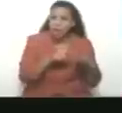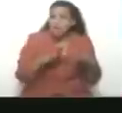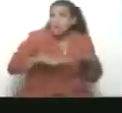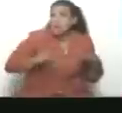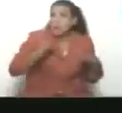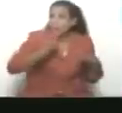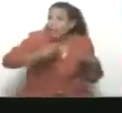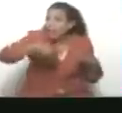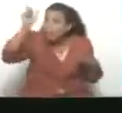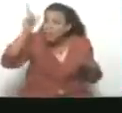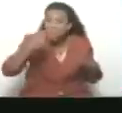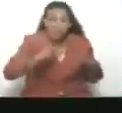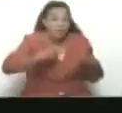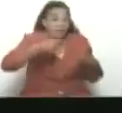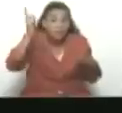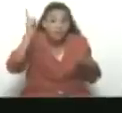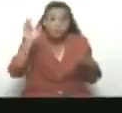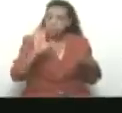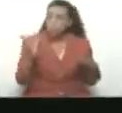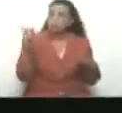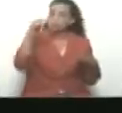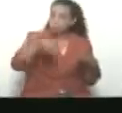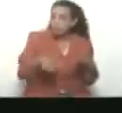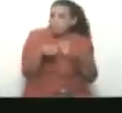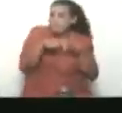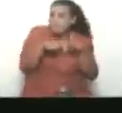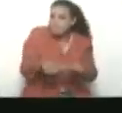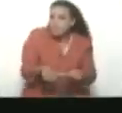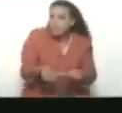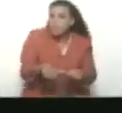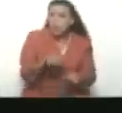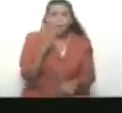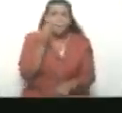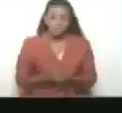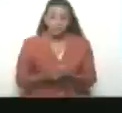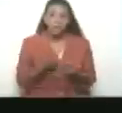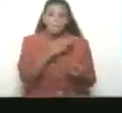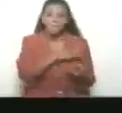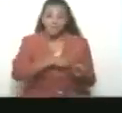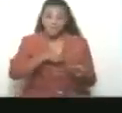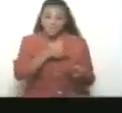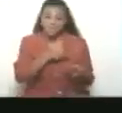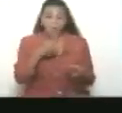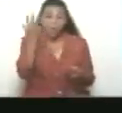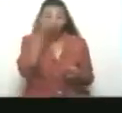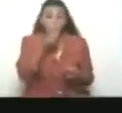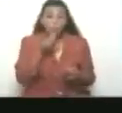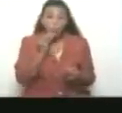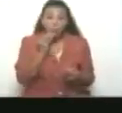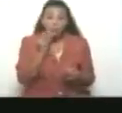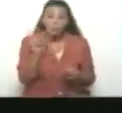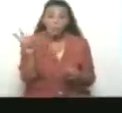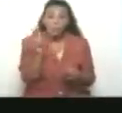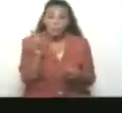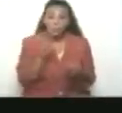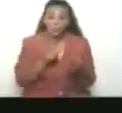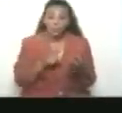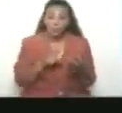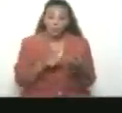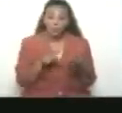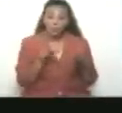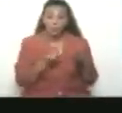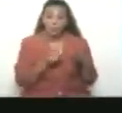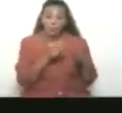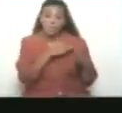pudieron haber emigrado también atención de la misión juventud Venezuela atención y